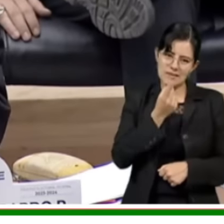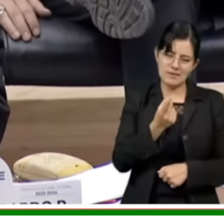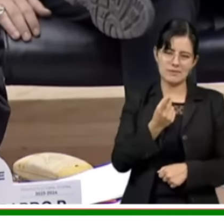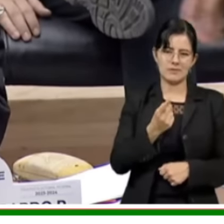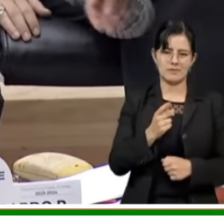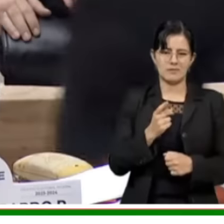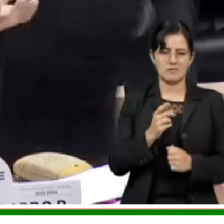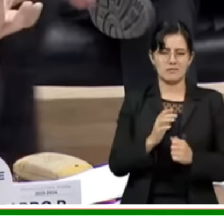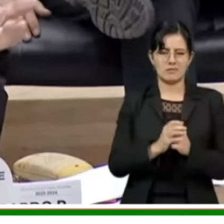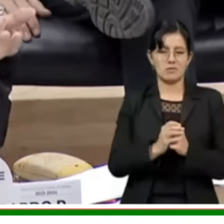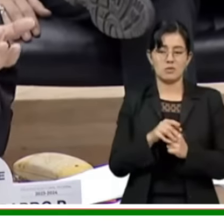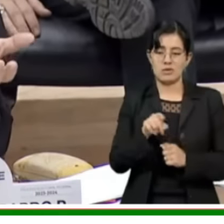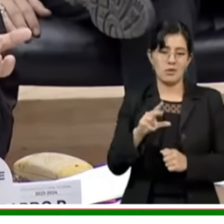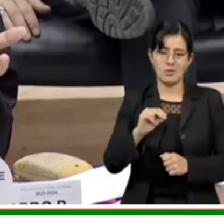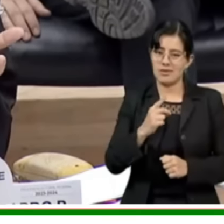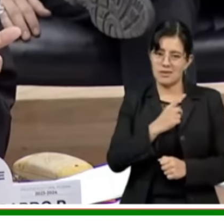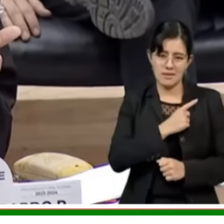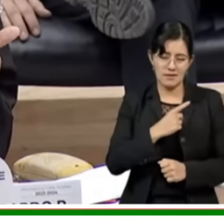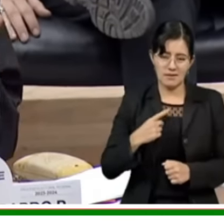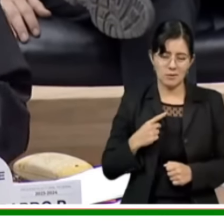términos no debe